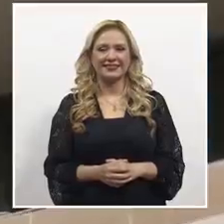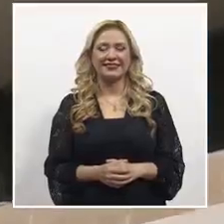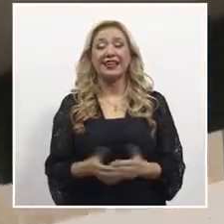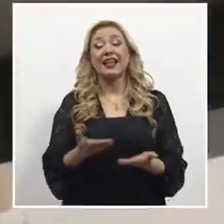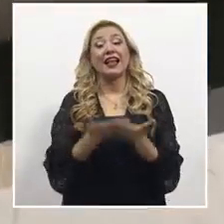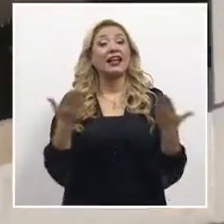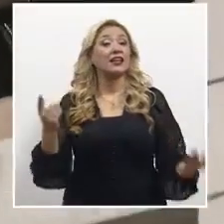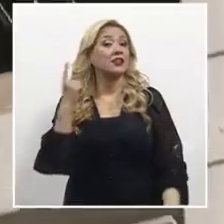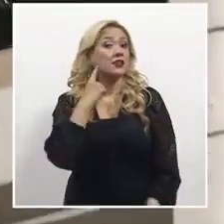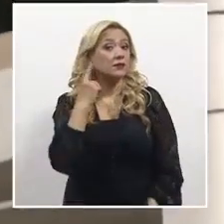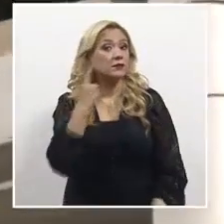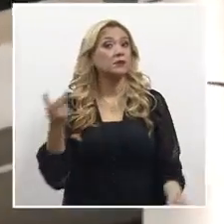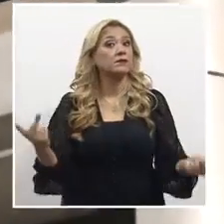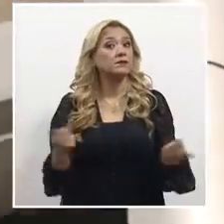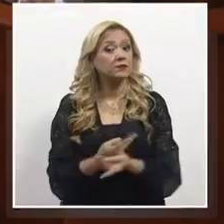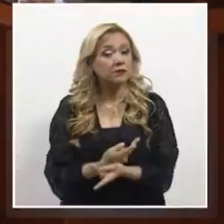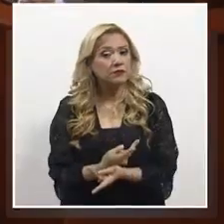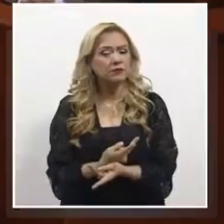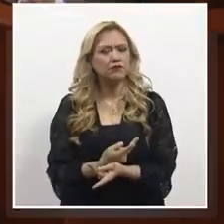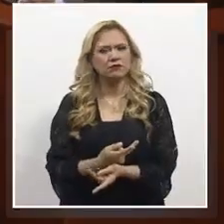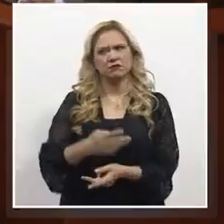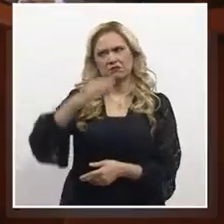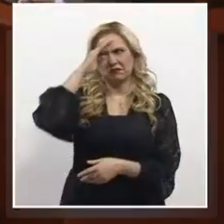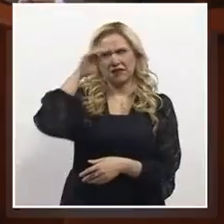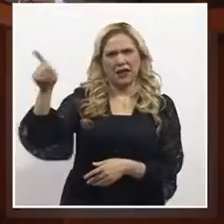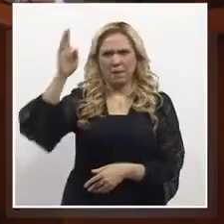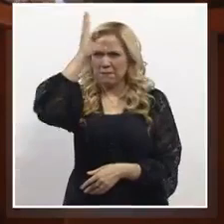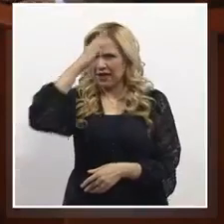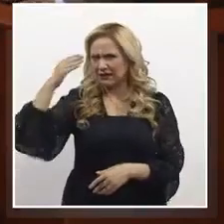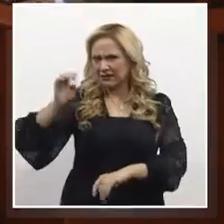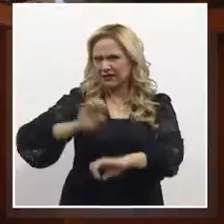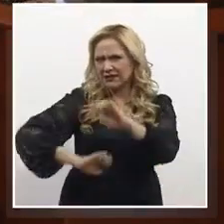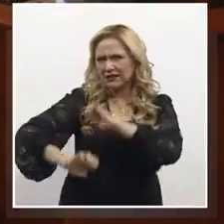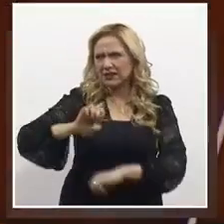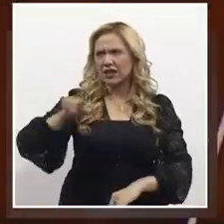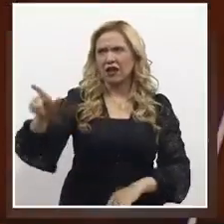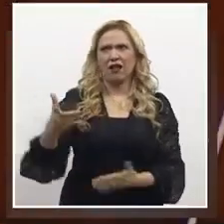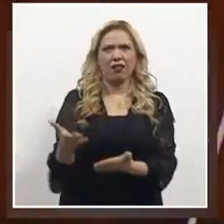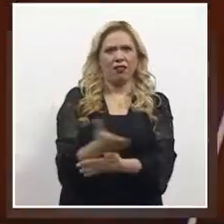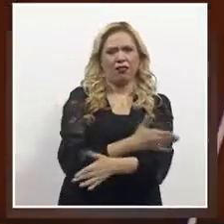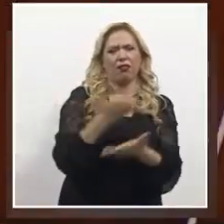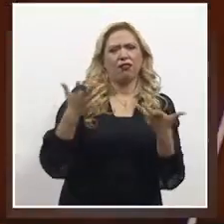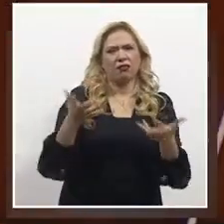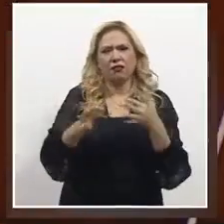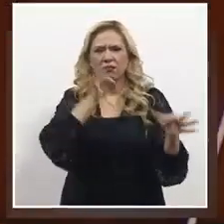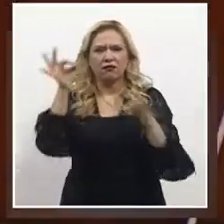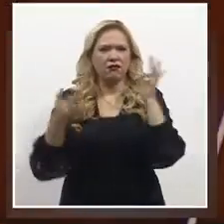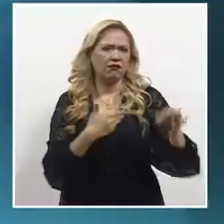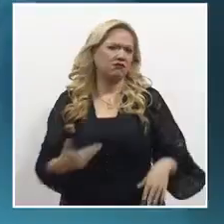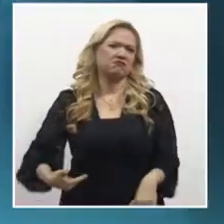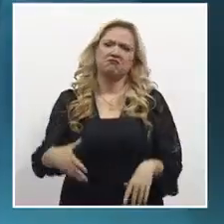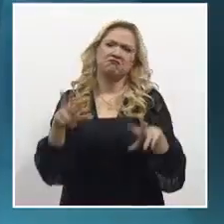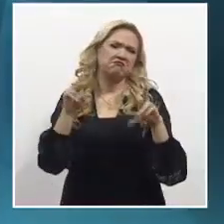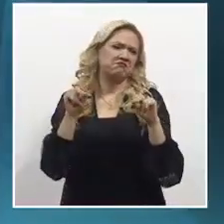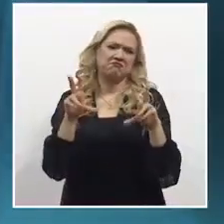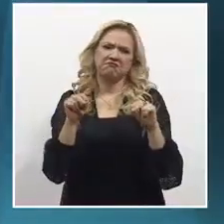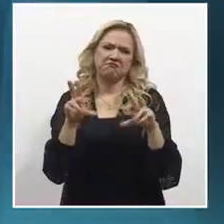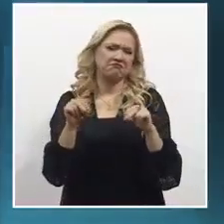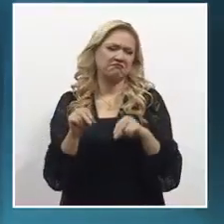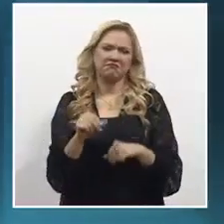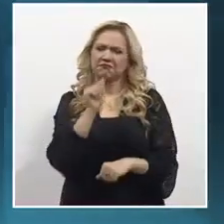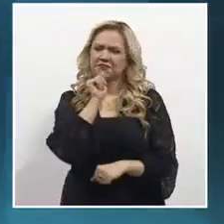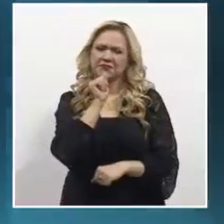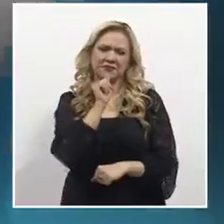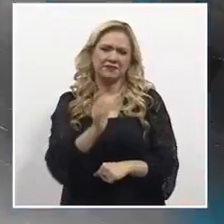Al regresar, descartan que el canciller Marcelo Ebrard haya incurrido en actos anticipados de campaña y promoción